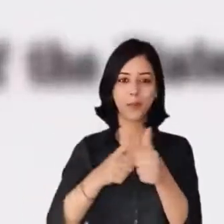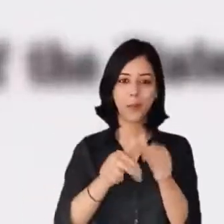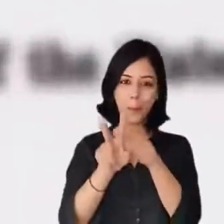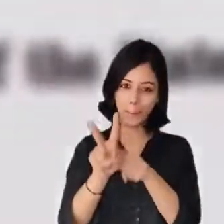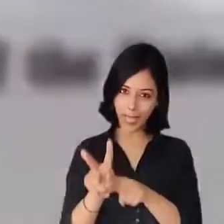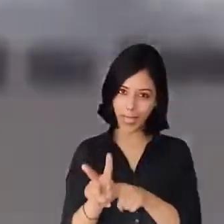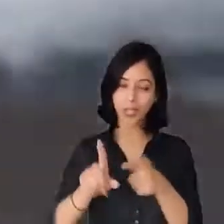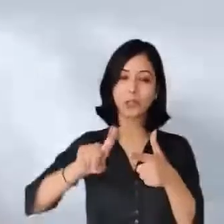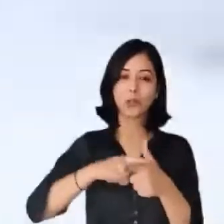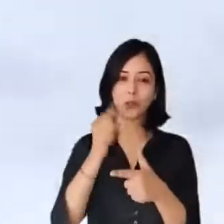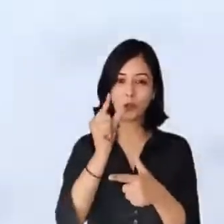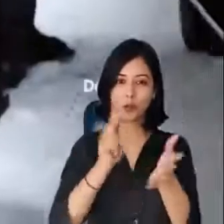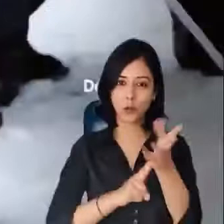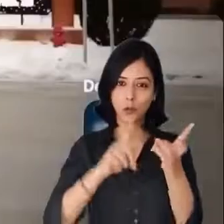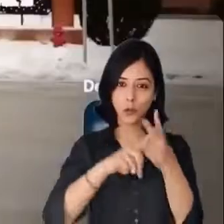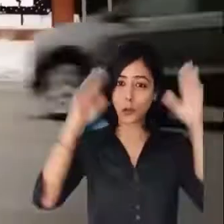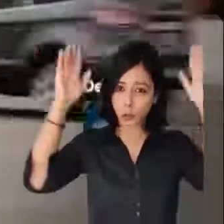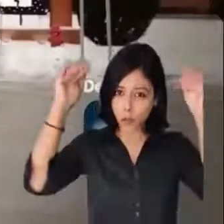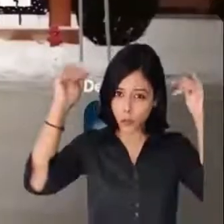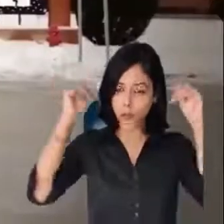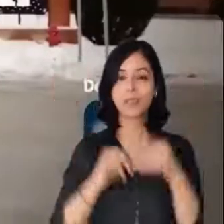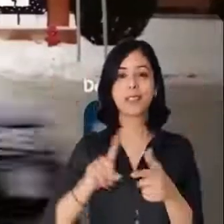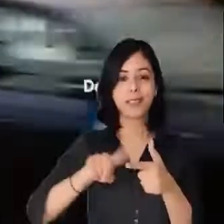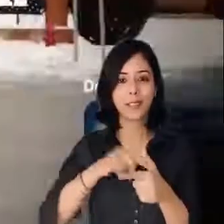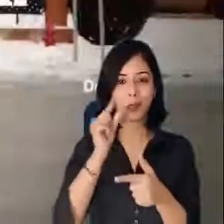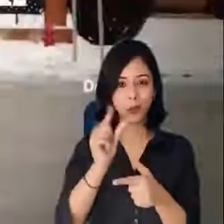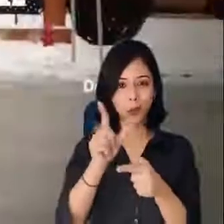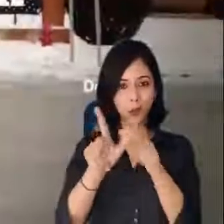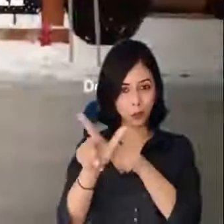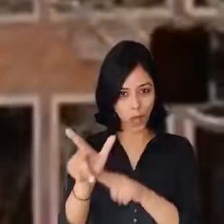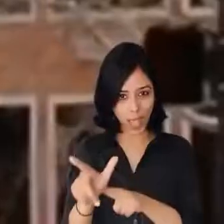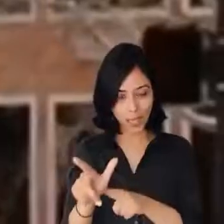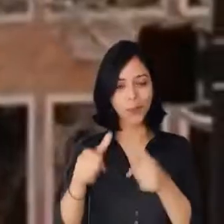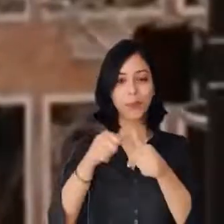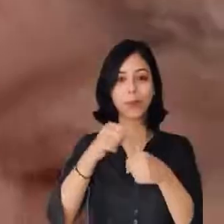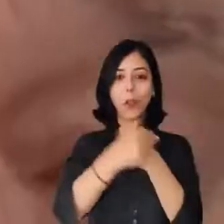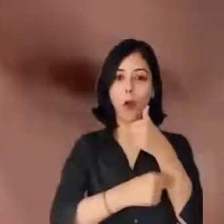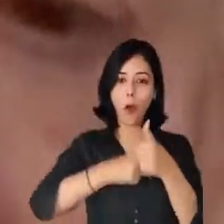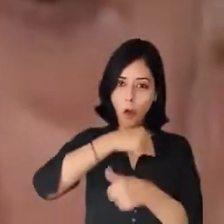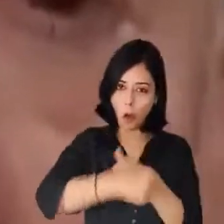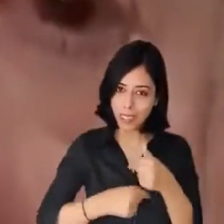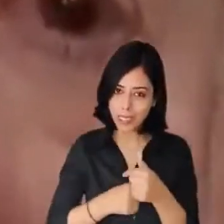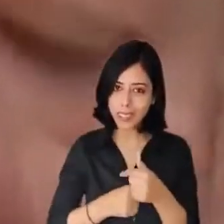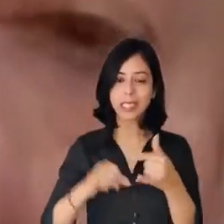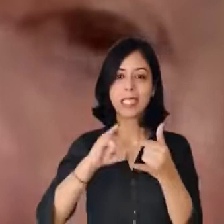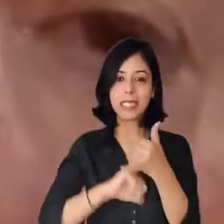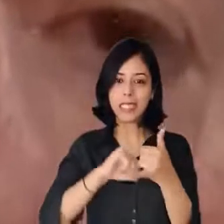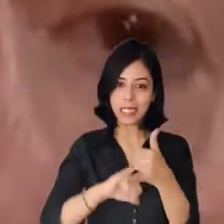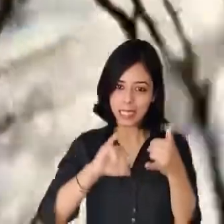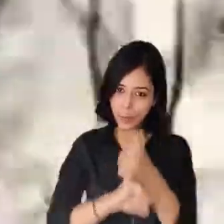en que apareció su cuerpo, cuando Paxton estaba en la escuela. Los horarios no coincidían. Él no podía haber arrojado el